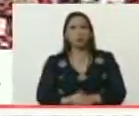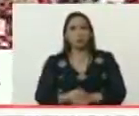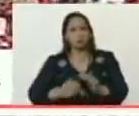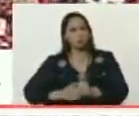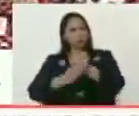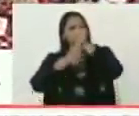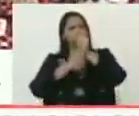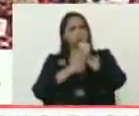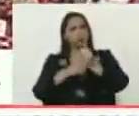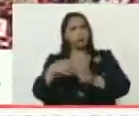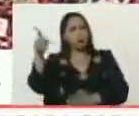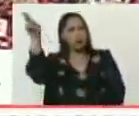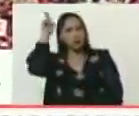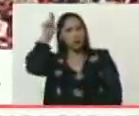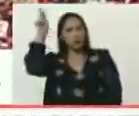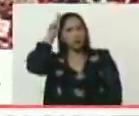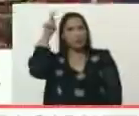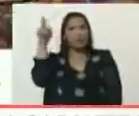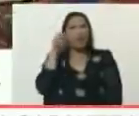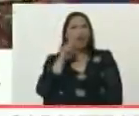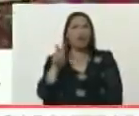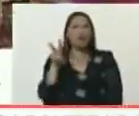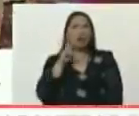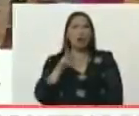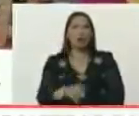aymara, Evo Morales.